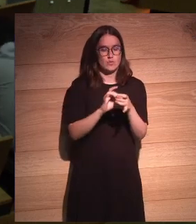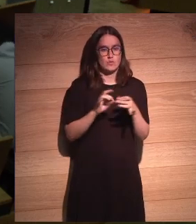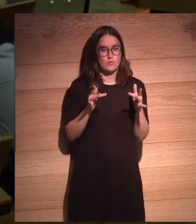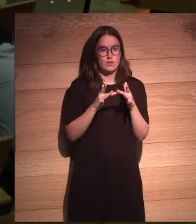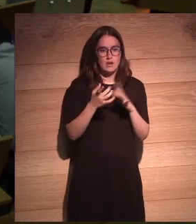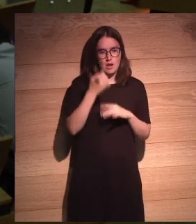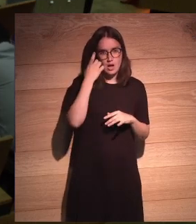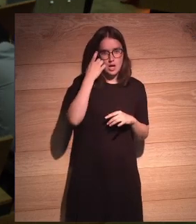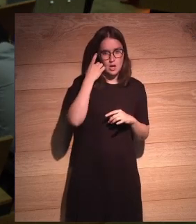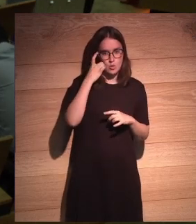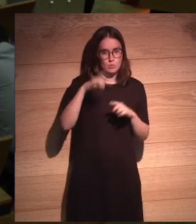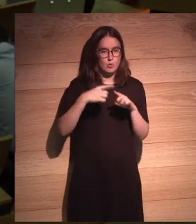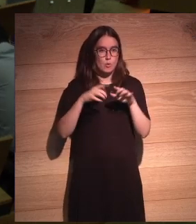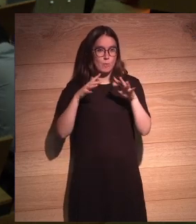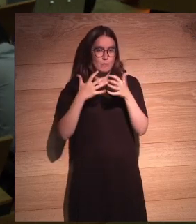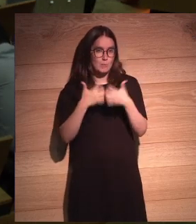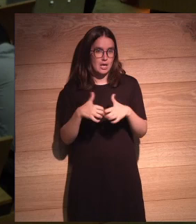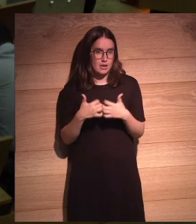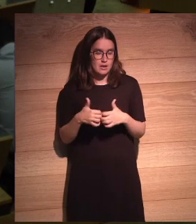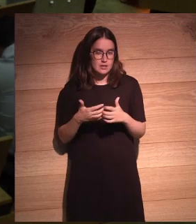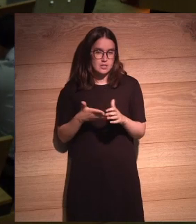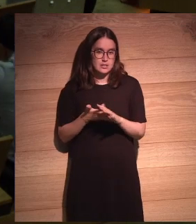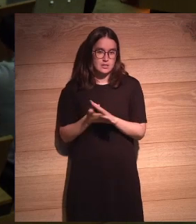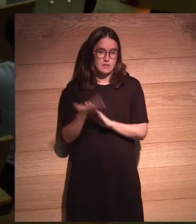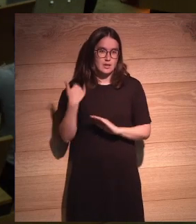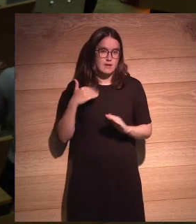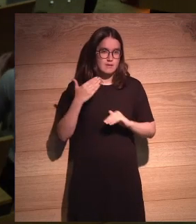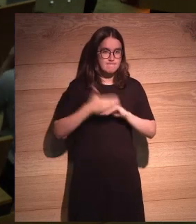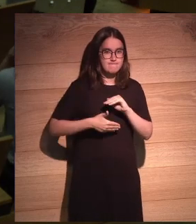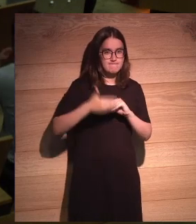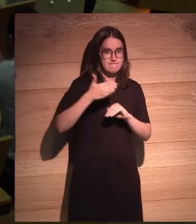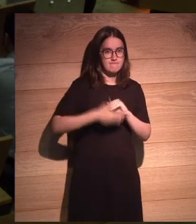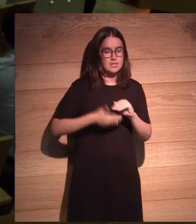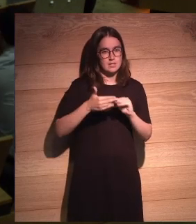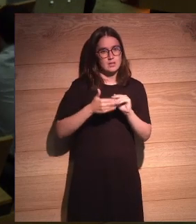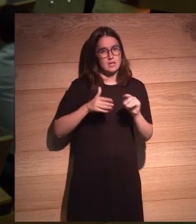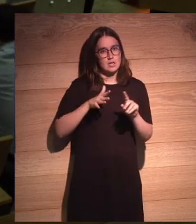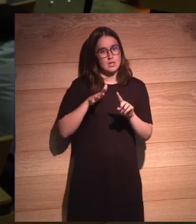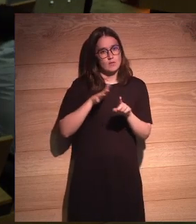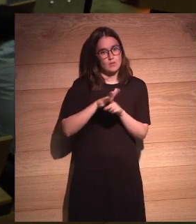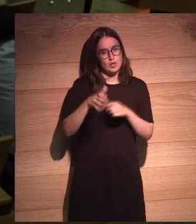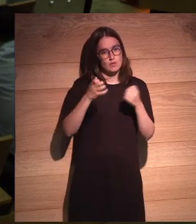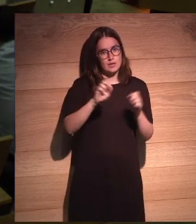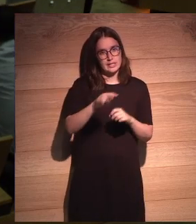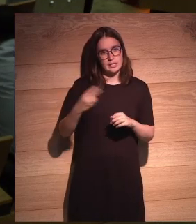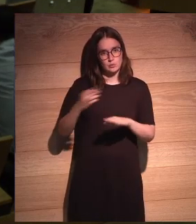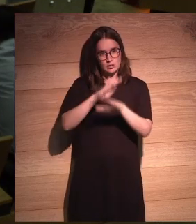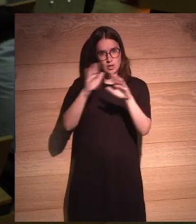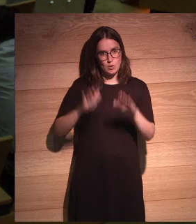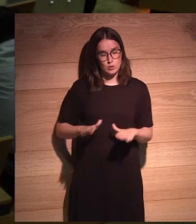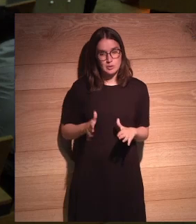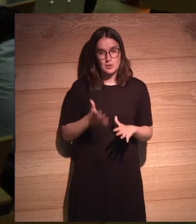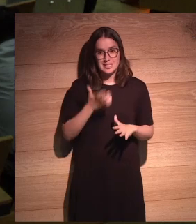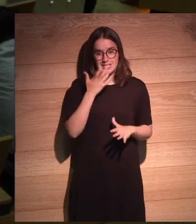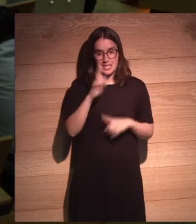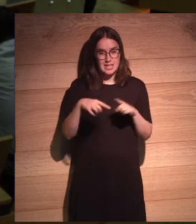bilateral alumno-máquina, vamos ya restringiendo y condicionando mucho el resultado final. Y si a